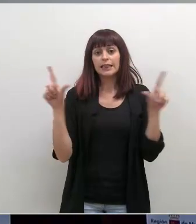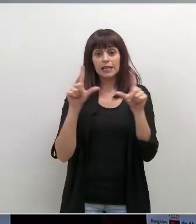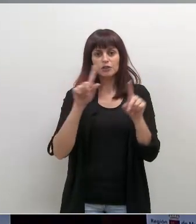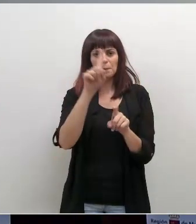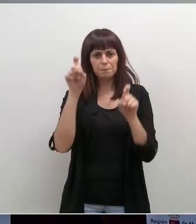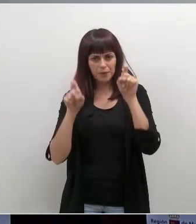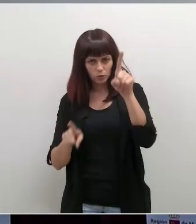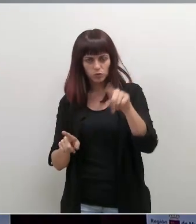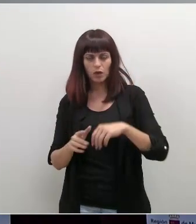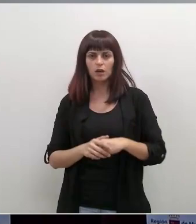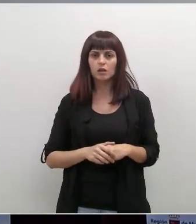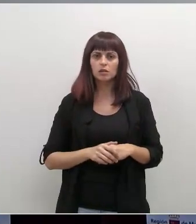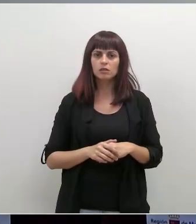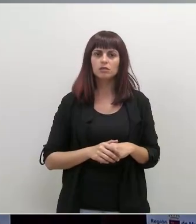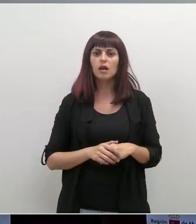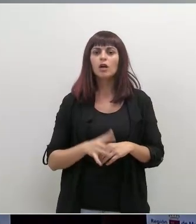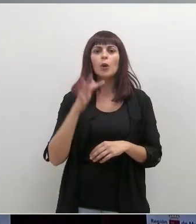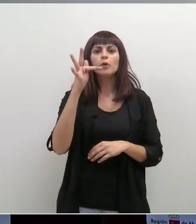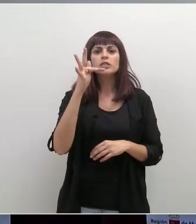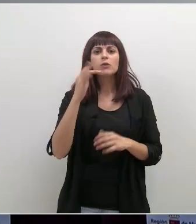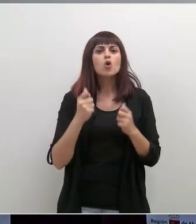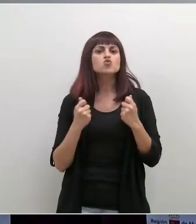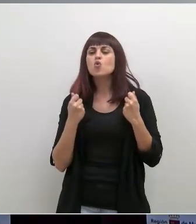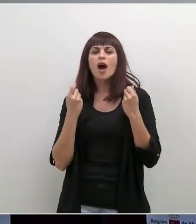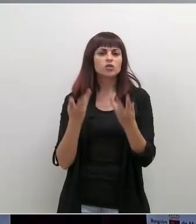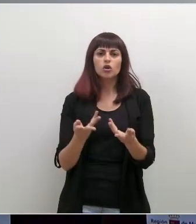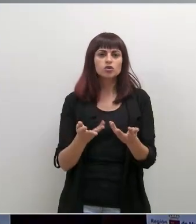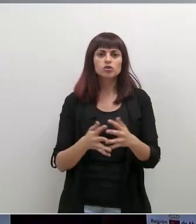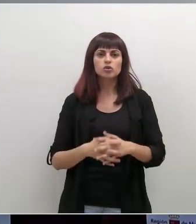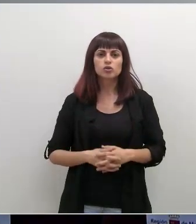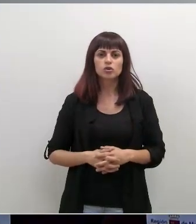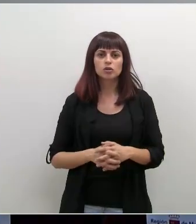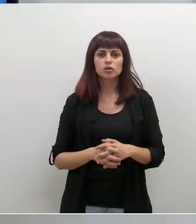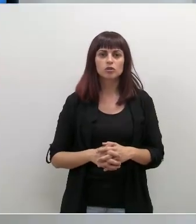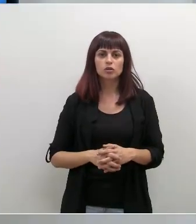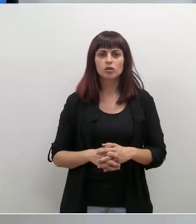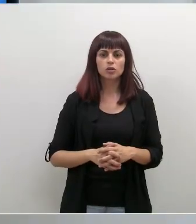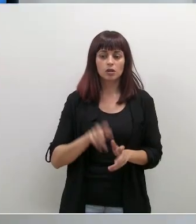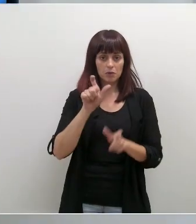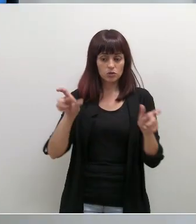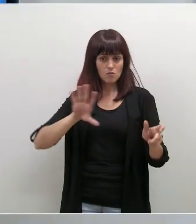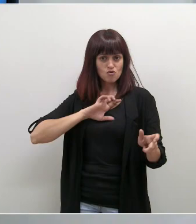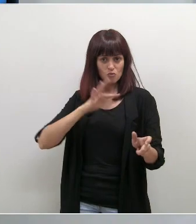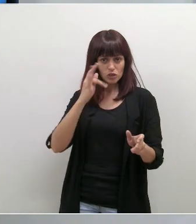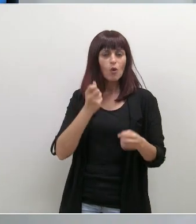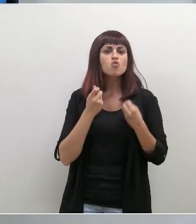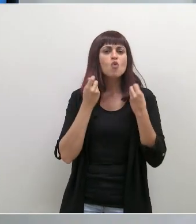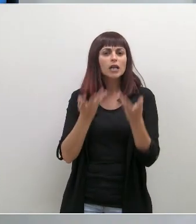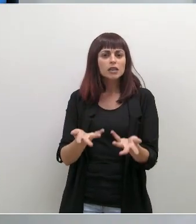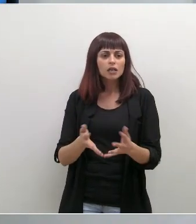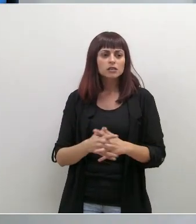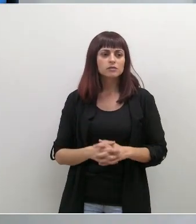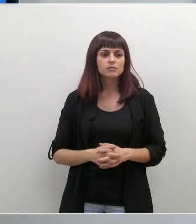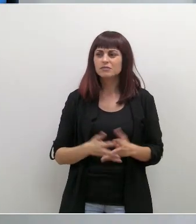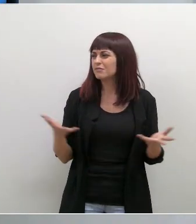preguntan cuál es esa tasa de positividad. ¿Perdón? ¿Cuál es esa tasa de positividad? ¿La tasa de positividad